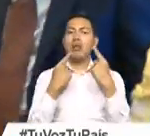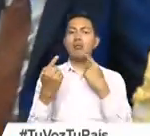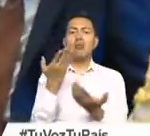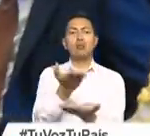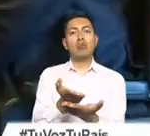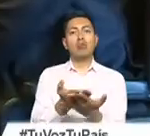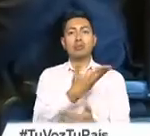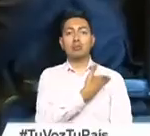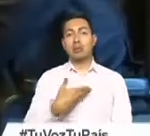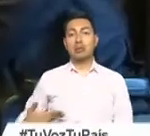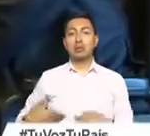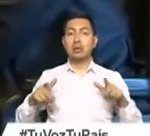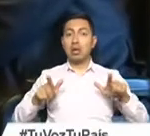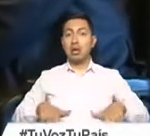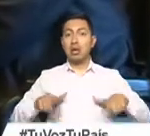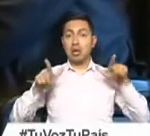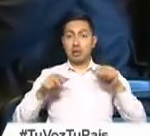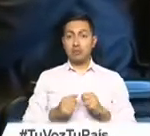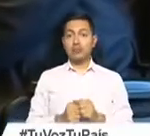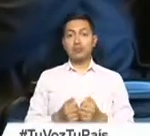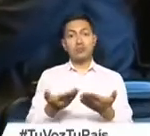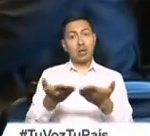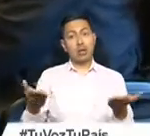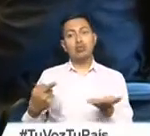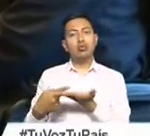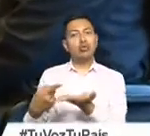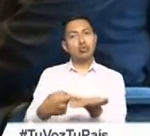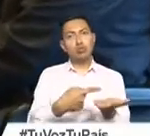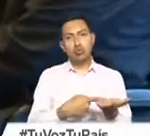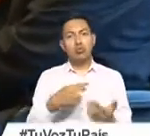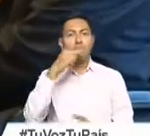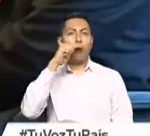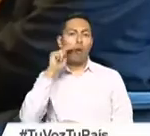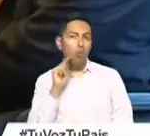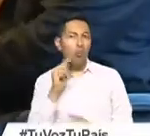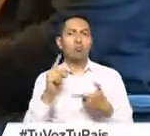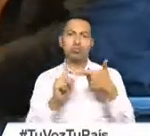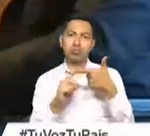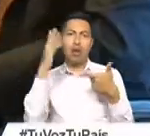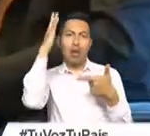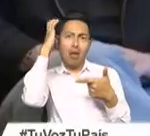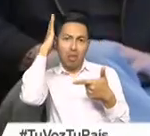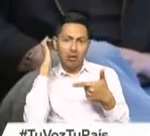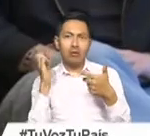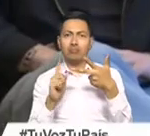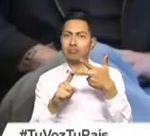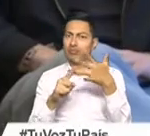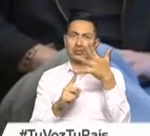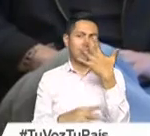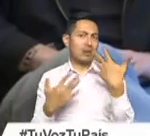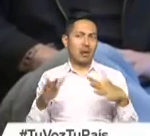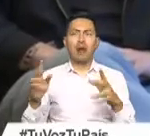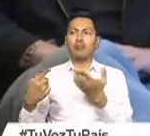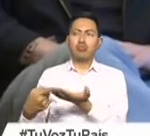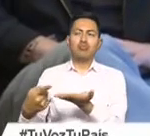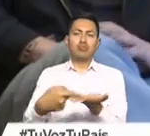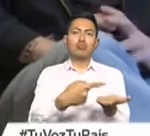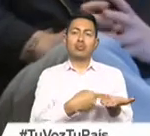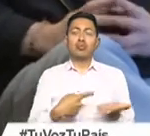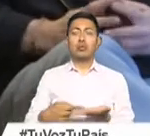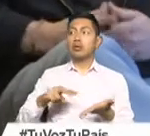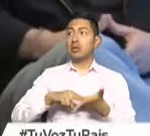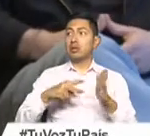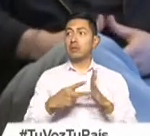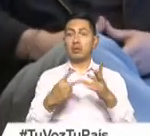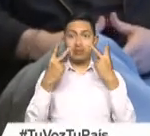Moreno, quien hasta el momento se ha reunido con Jaime Nebot, el alcalde de Quito, entre otros. Con lo cual se evidencia la